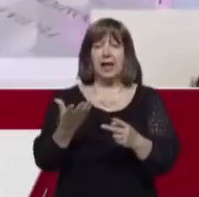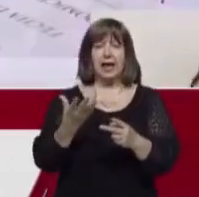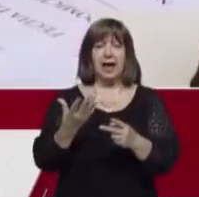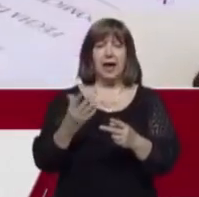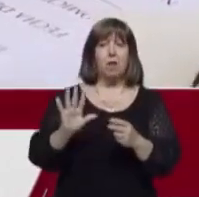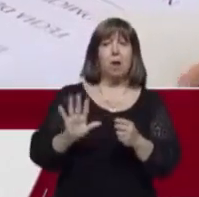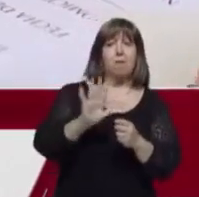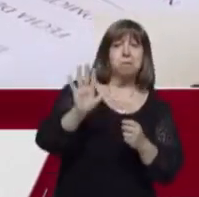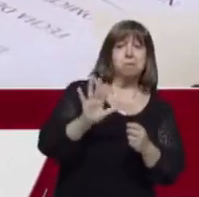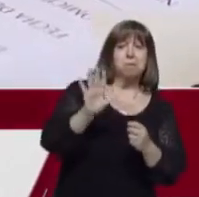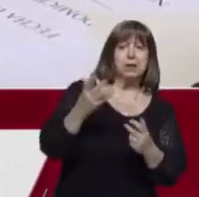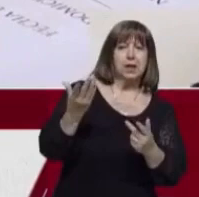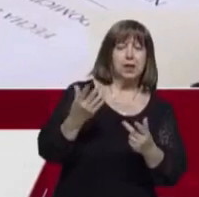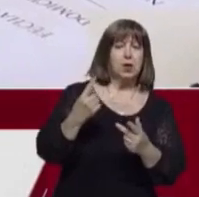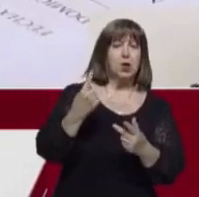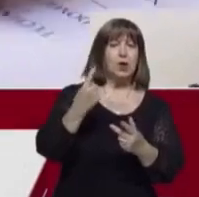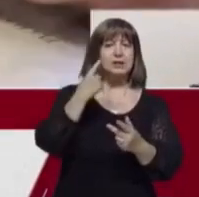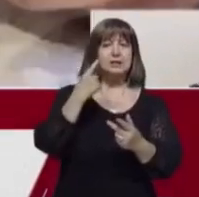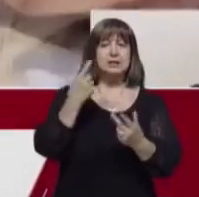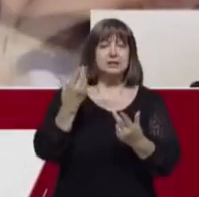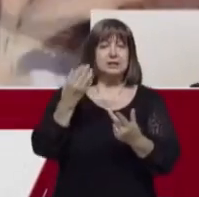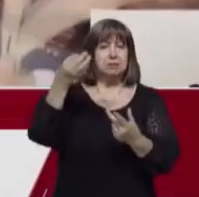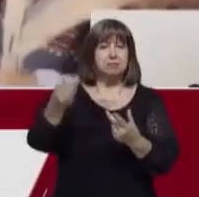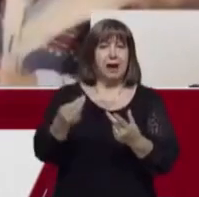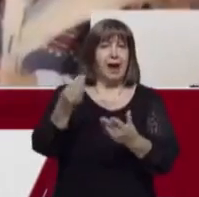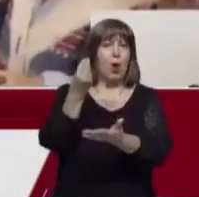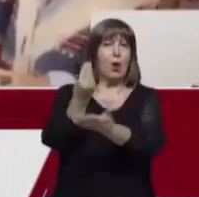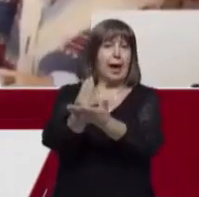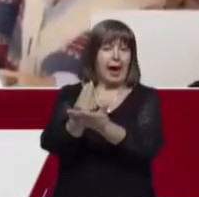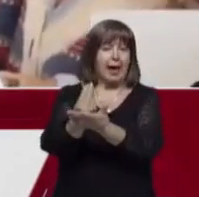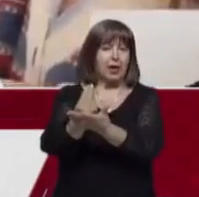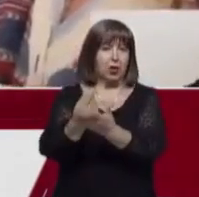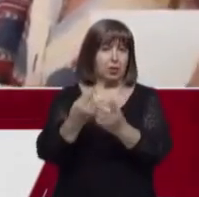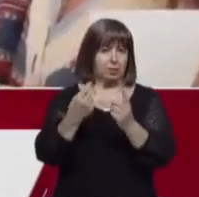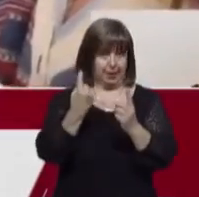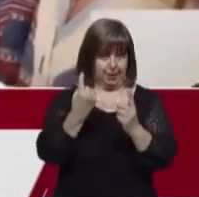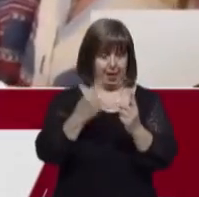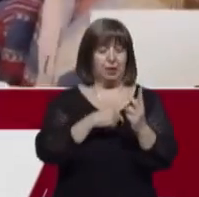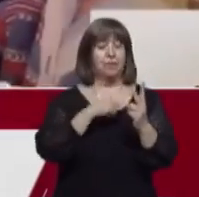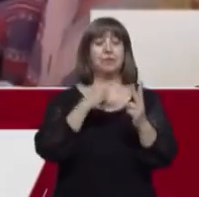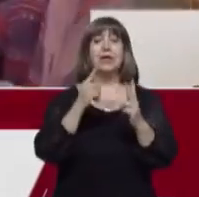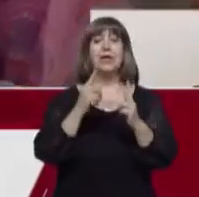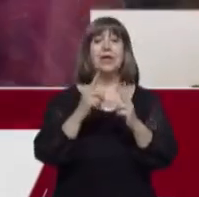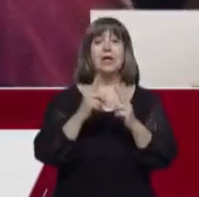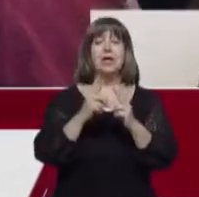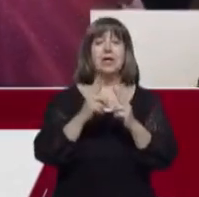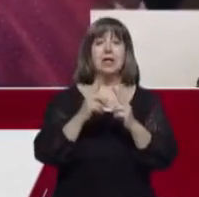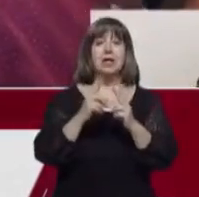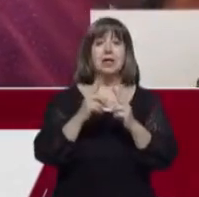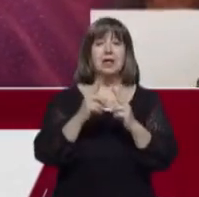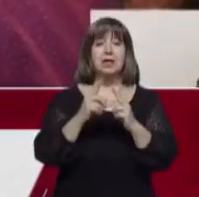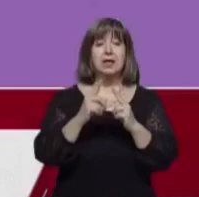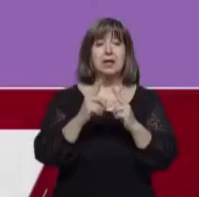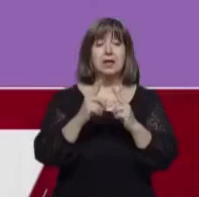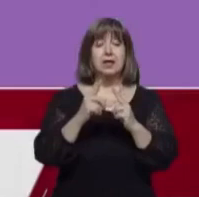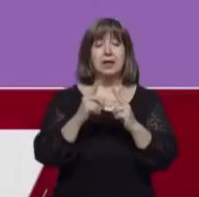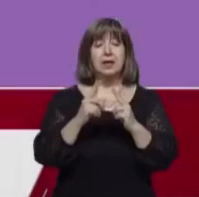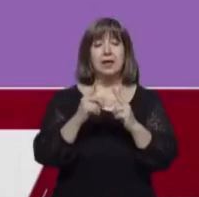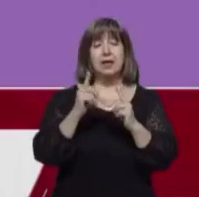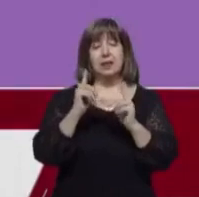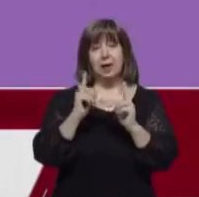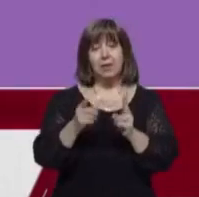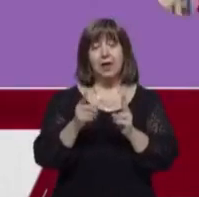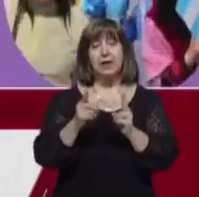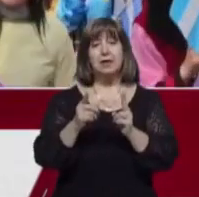No me parece para nada bueno que lo diga un funcionario de gobierno. Y bien, como te